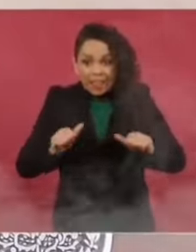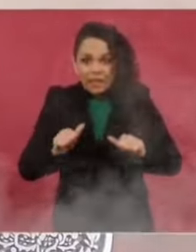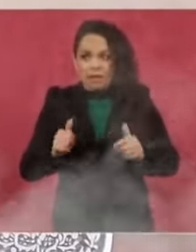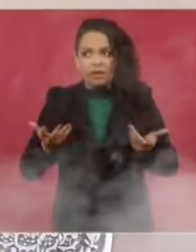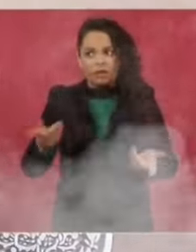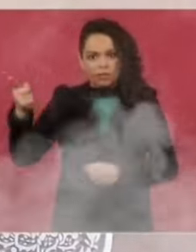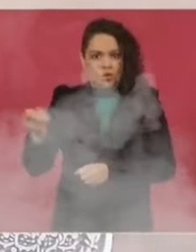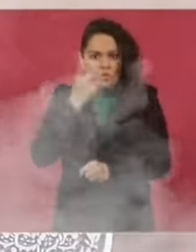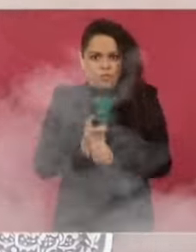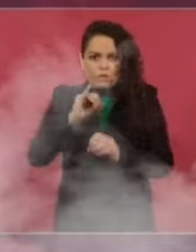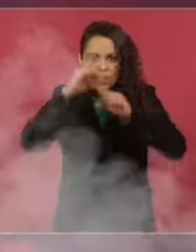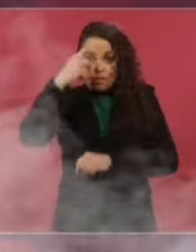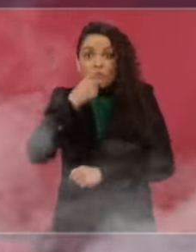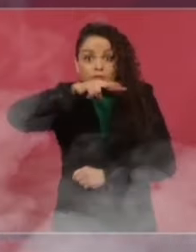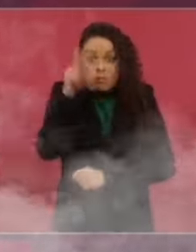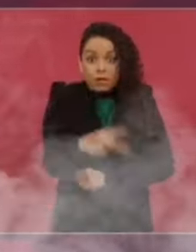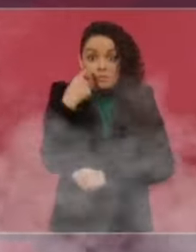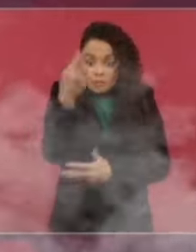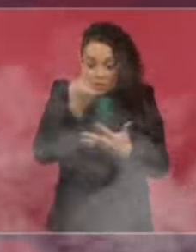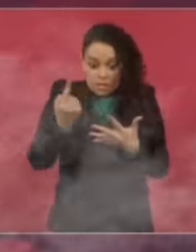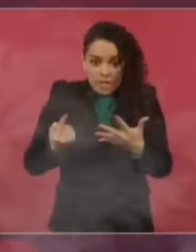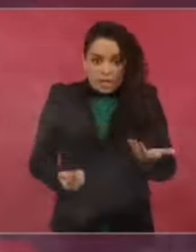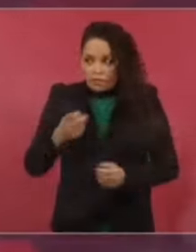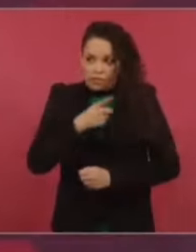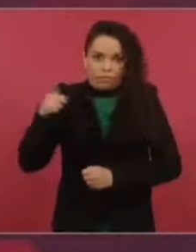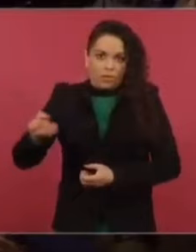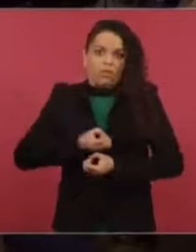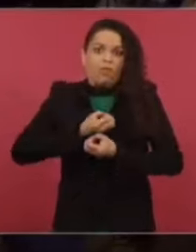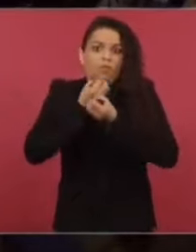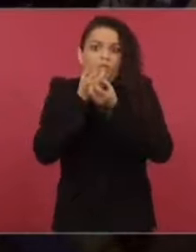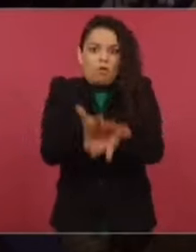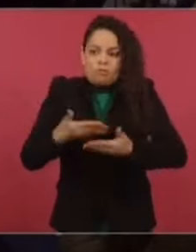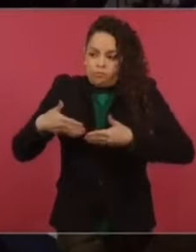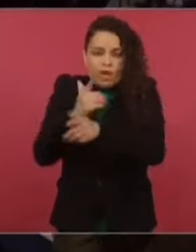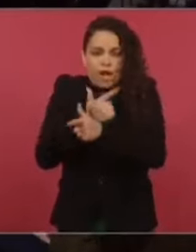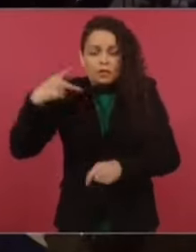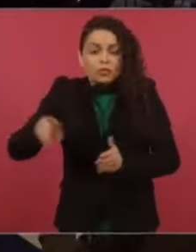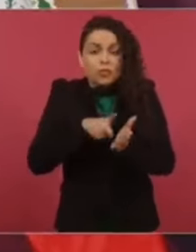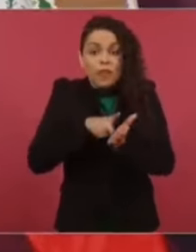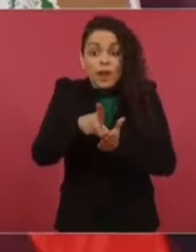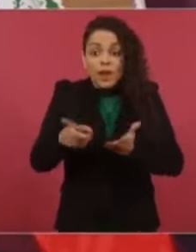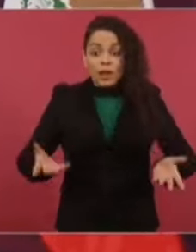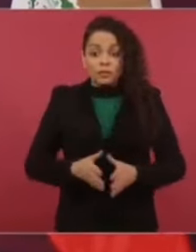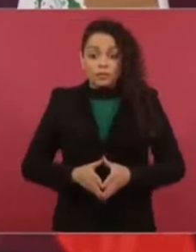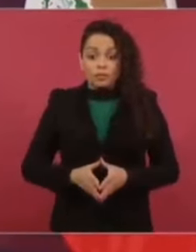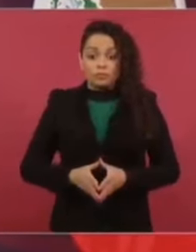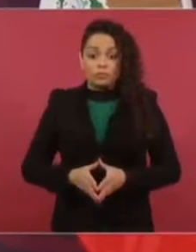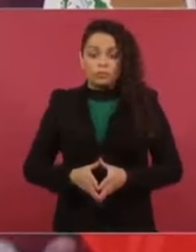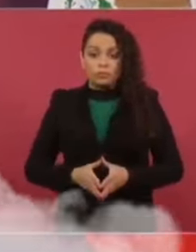que se manifieste. Además, ayudaría mucho, porque esas cosas no deben